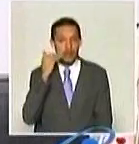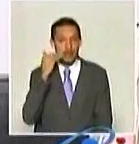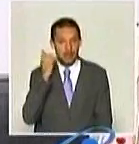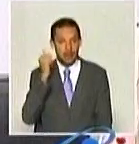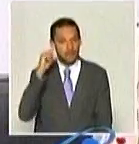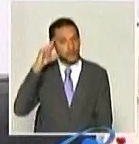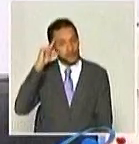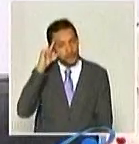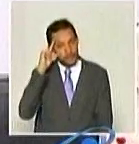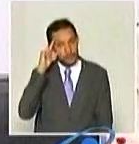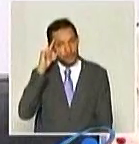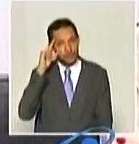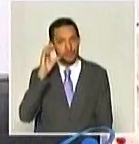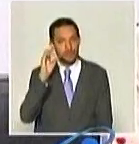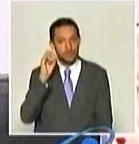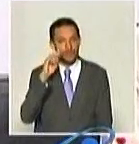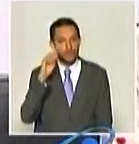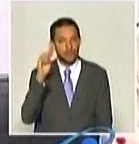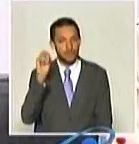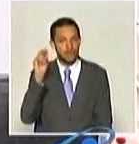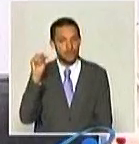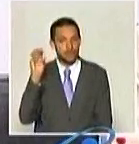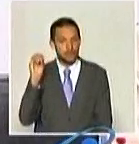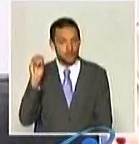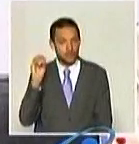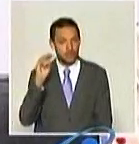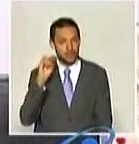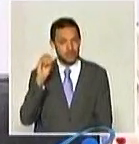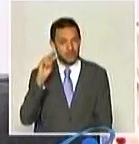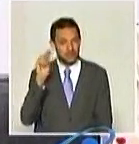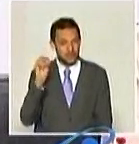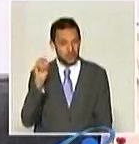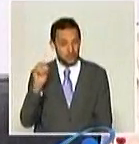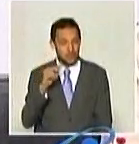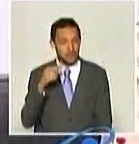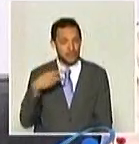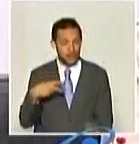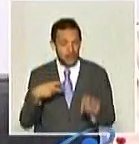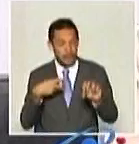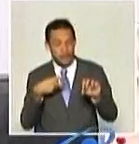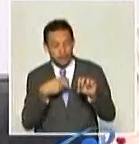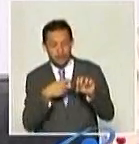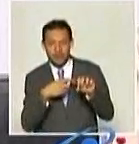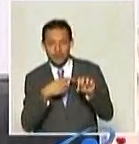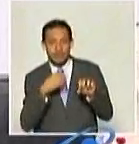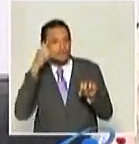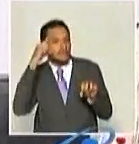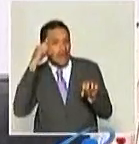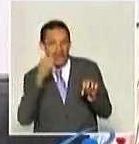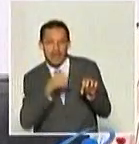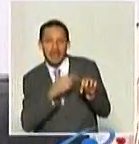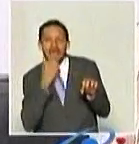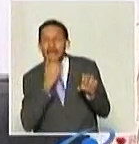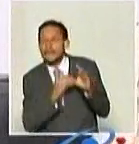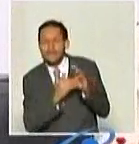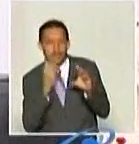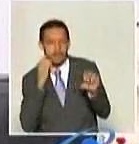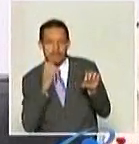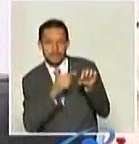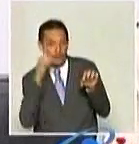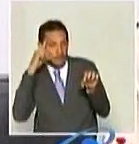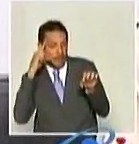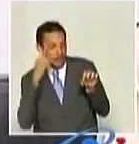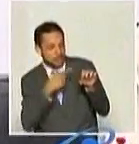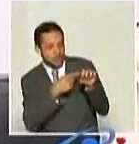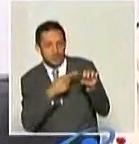ozono. Cuando usted hace una ozonoterapia intravaginal con estas leucorreas o flujos de la mujer difíciles de manejar, bien sea por